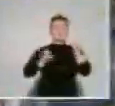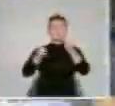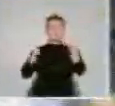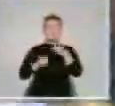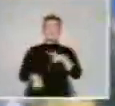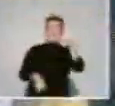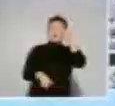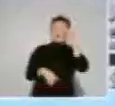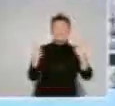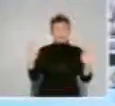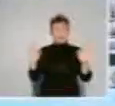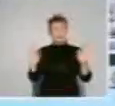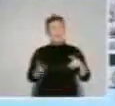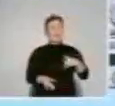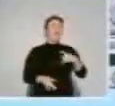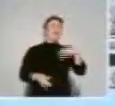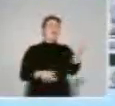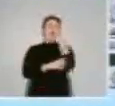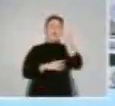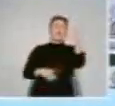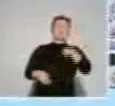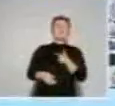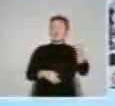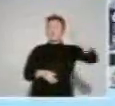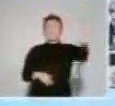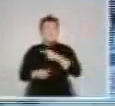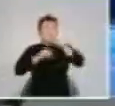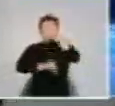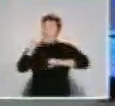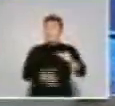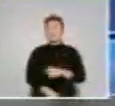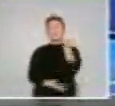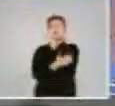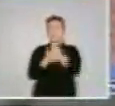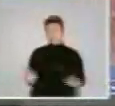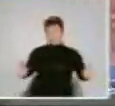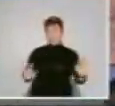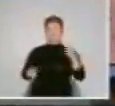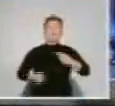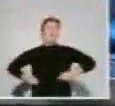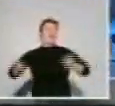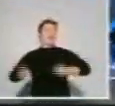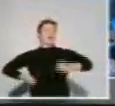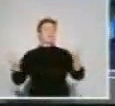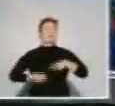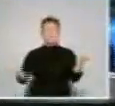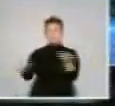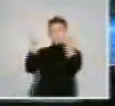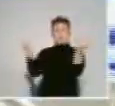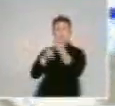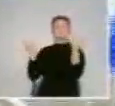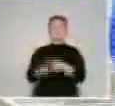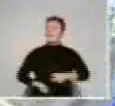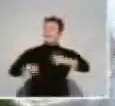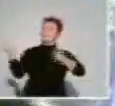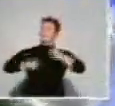la izquierda. Joder, si fuera guiri yo no vuelvo aquí una mierda. Se gastan y se saben en hacernos promoción. Y